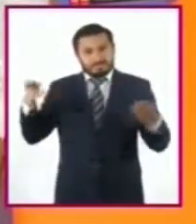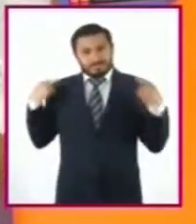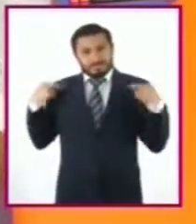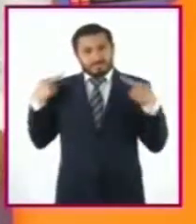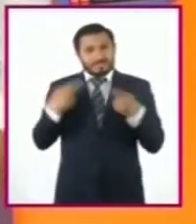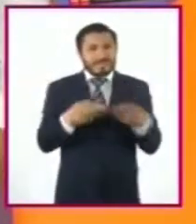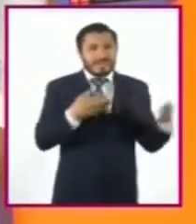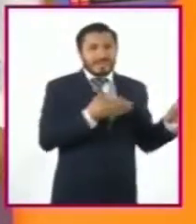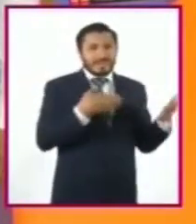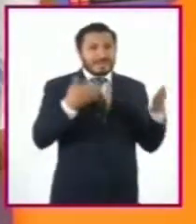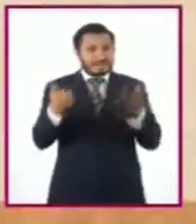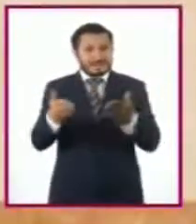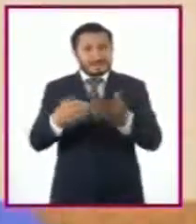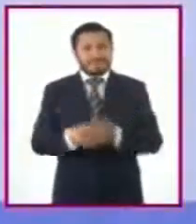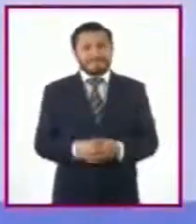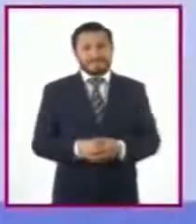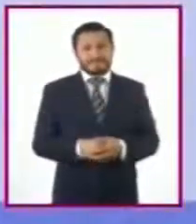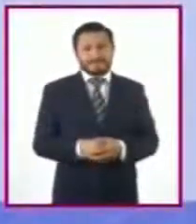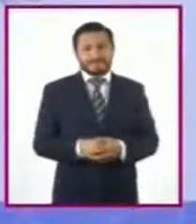va a explicar.